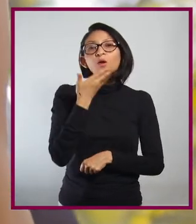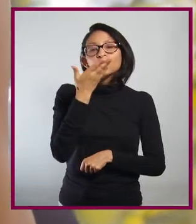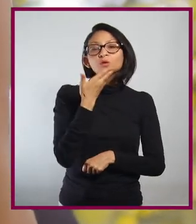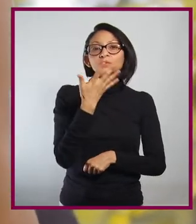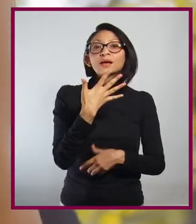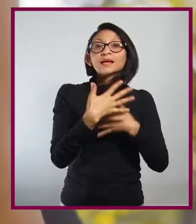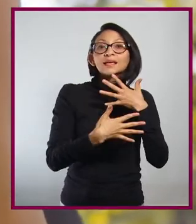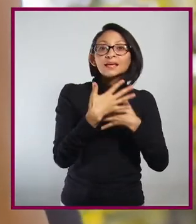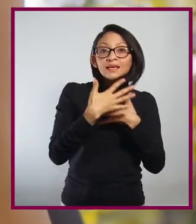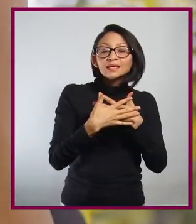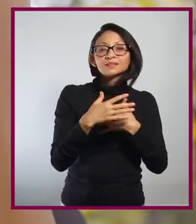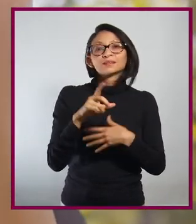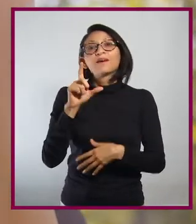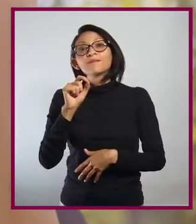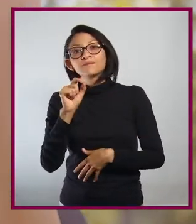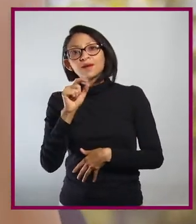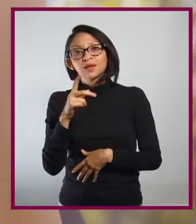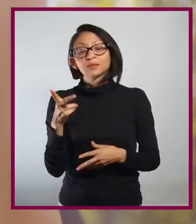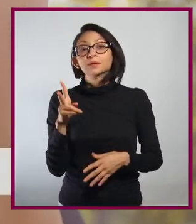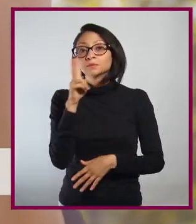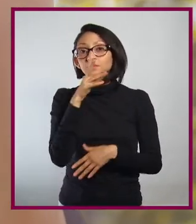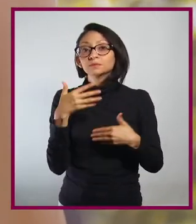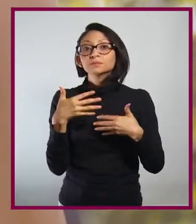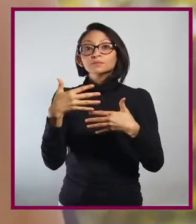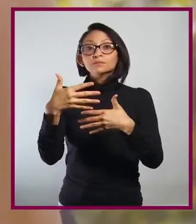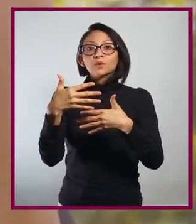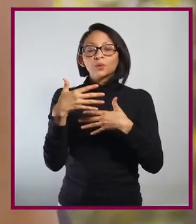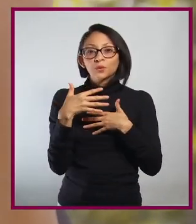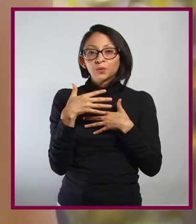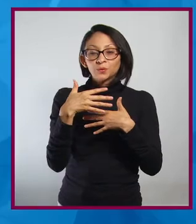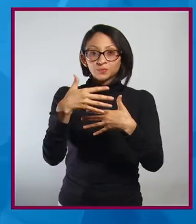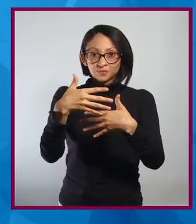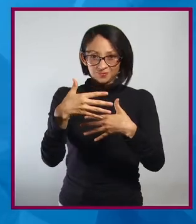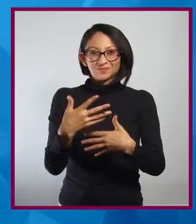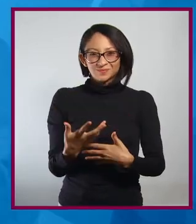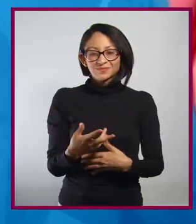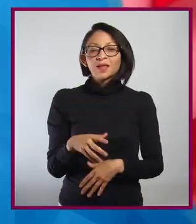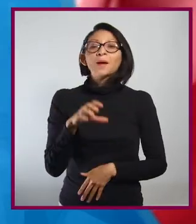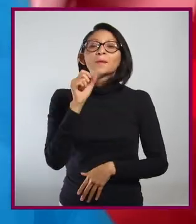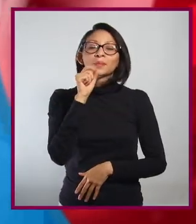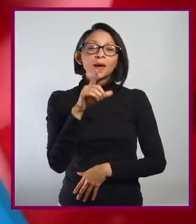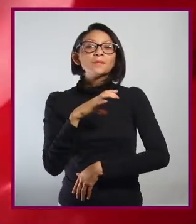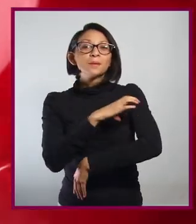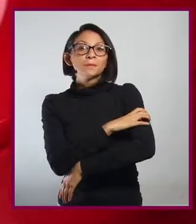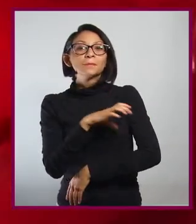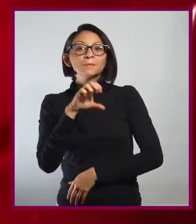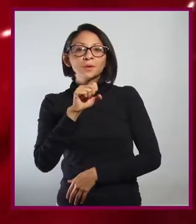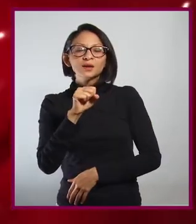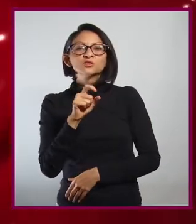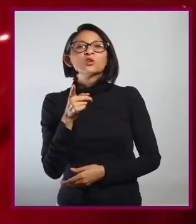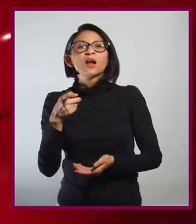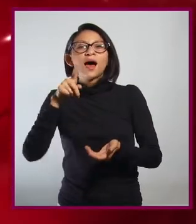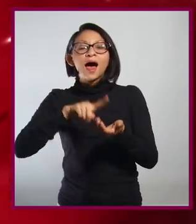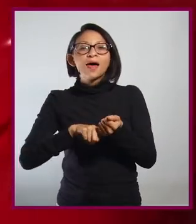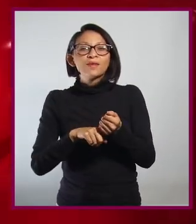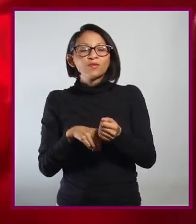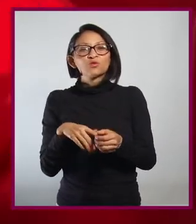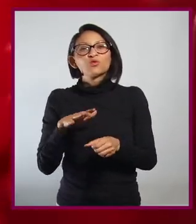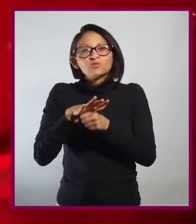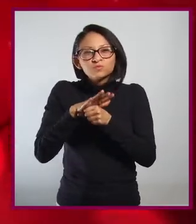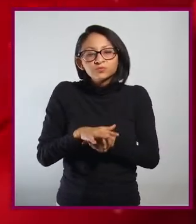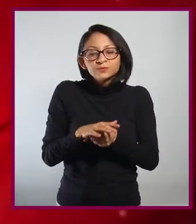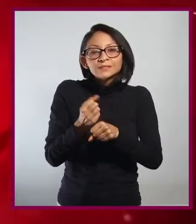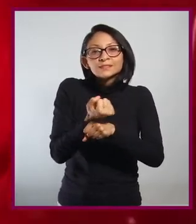entre 15 y 20 ciclos de inhalación y exhalación por minuto. La presión arterial es la que ejerce la sangre en